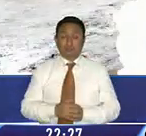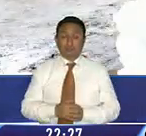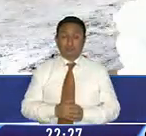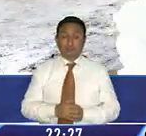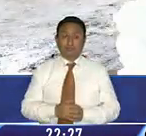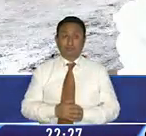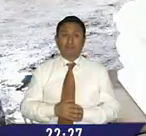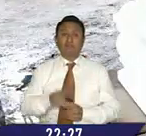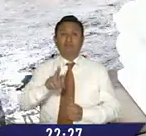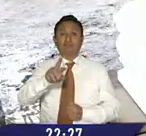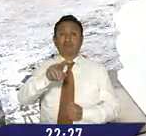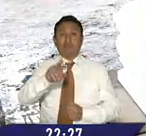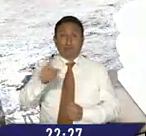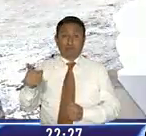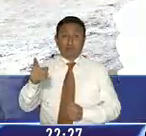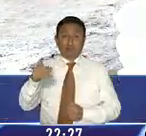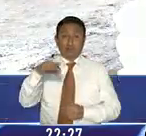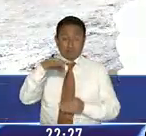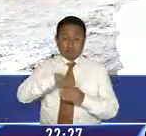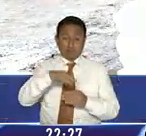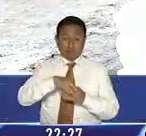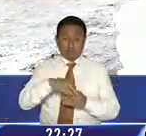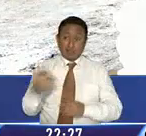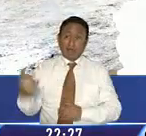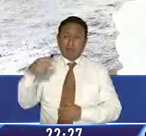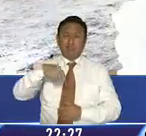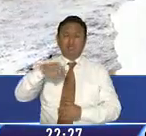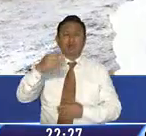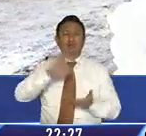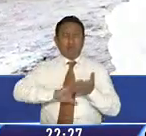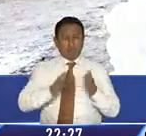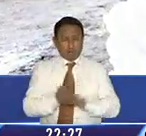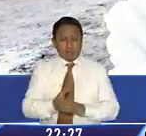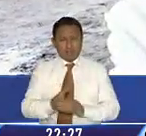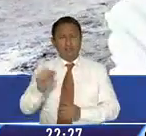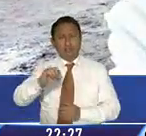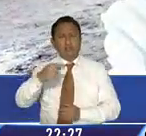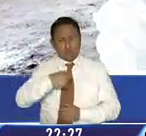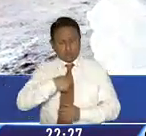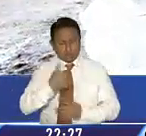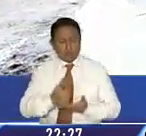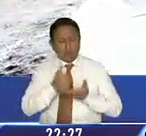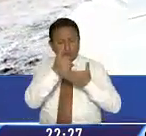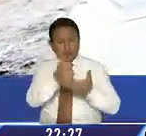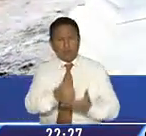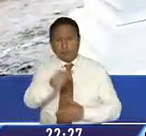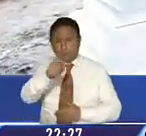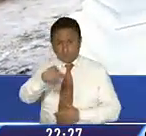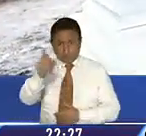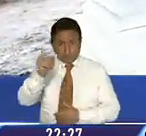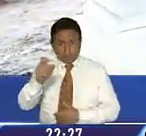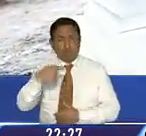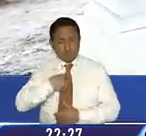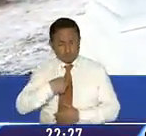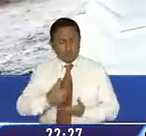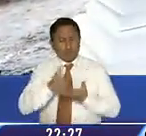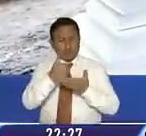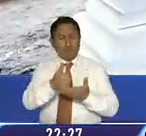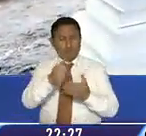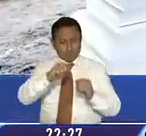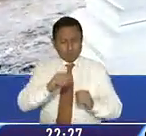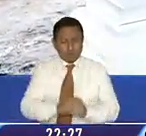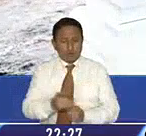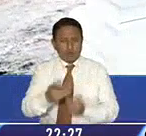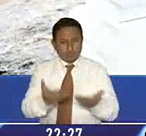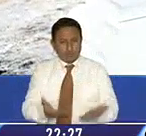A veces en las votaciones llegan a las comunidades a decir, ¿sabes qué? Te vamos a ayudar a la gente que necesita, vamos a ayudar para